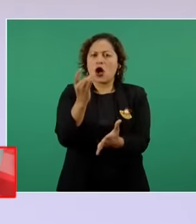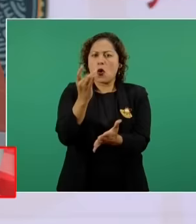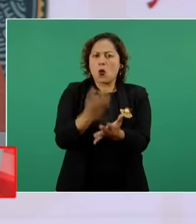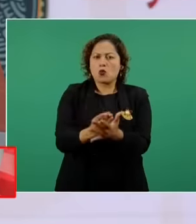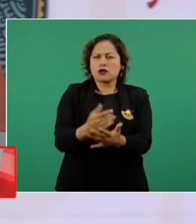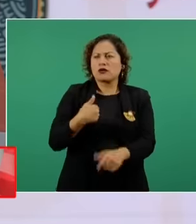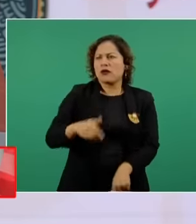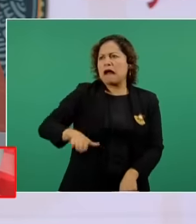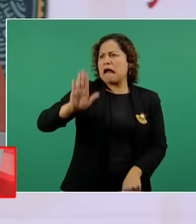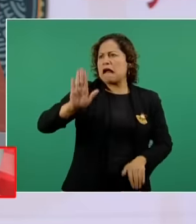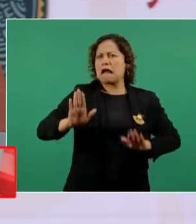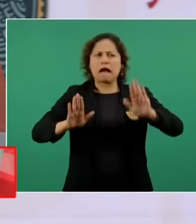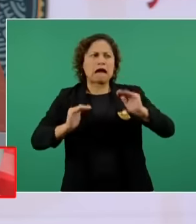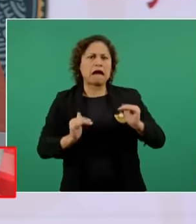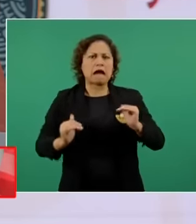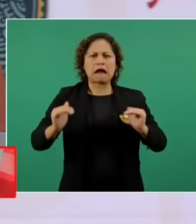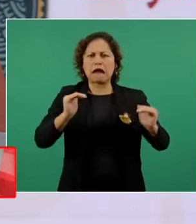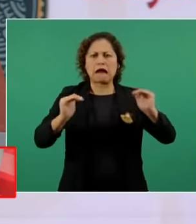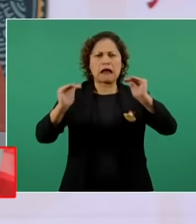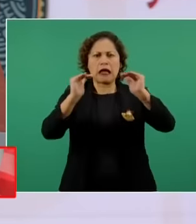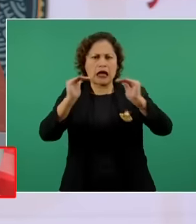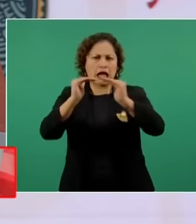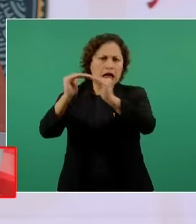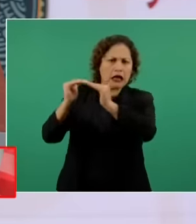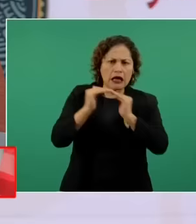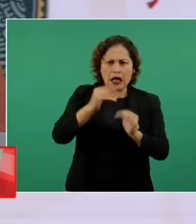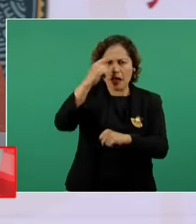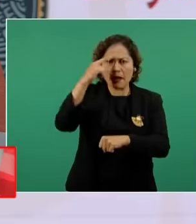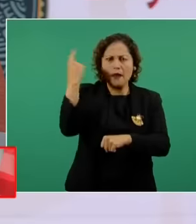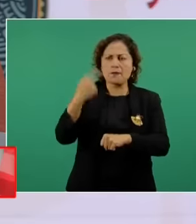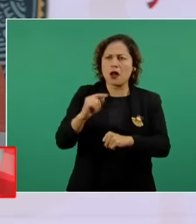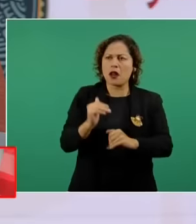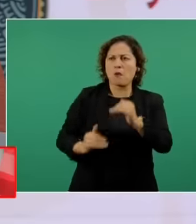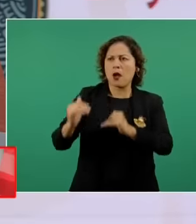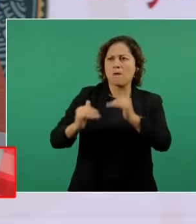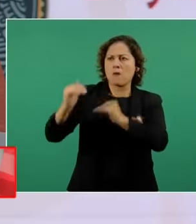reacomodos en las cúpulas del poder,